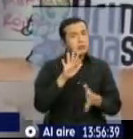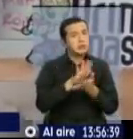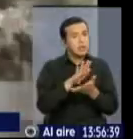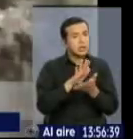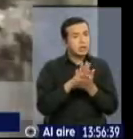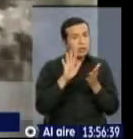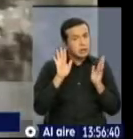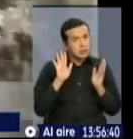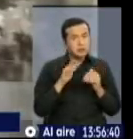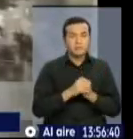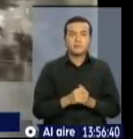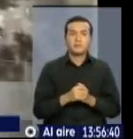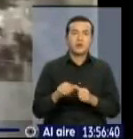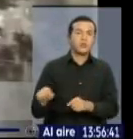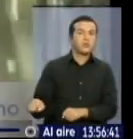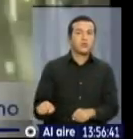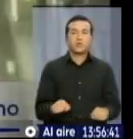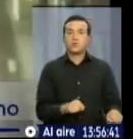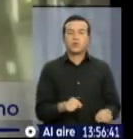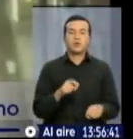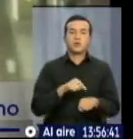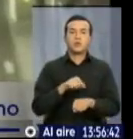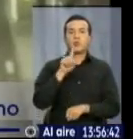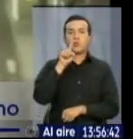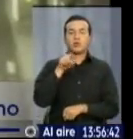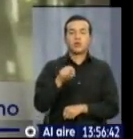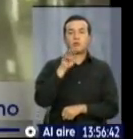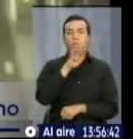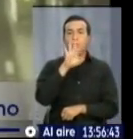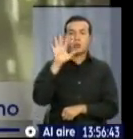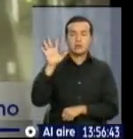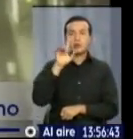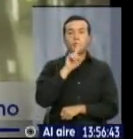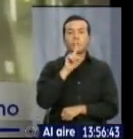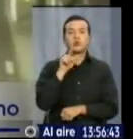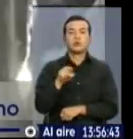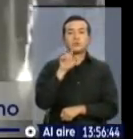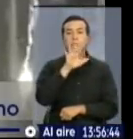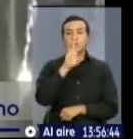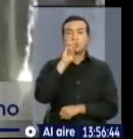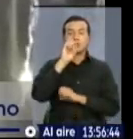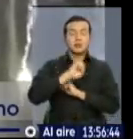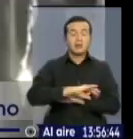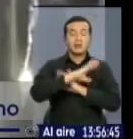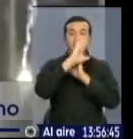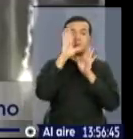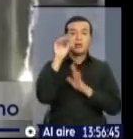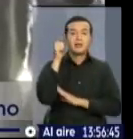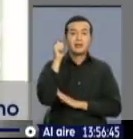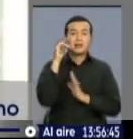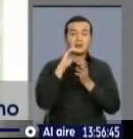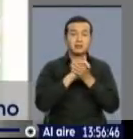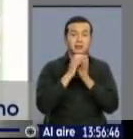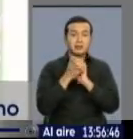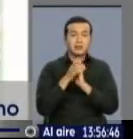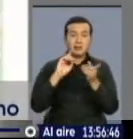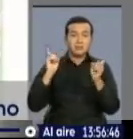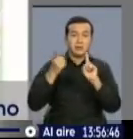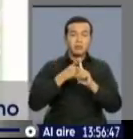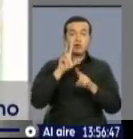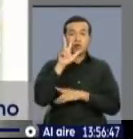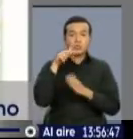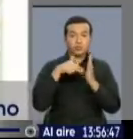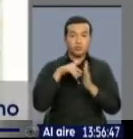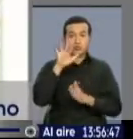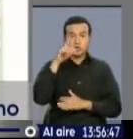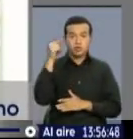pasaba otra vez. Los movimientos telúricos se dieron entre la 1 y 45 y la 1 y 56 de la madrugada de este 10 de noviembre, el primero de